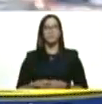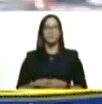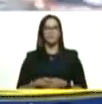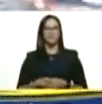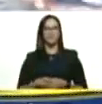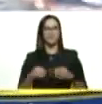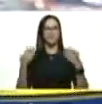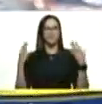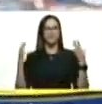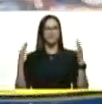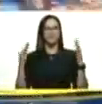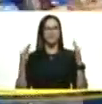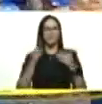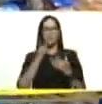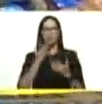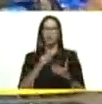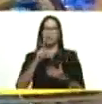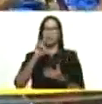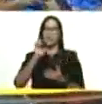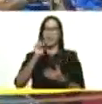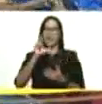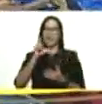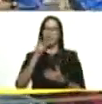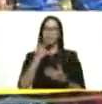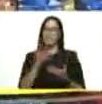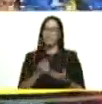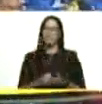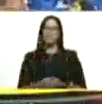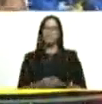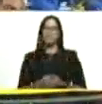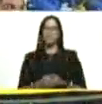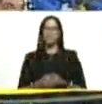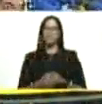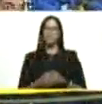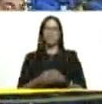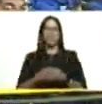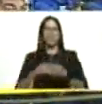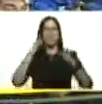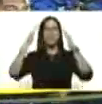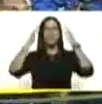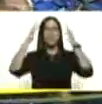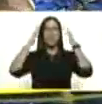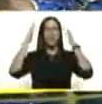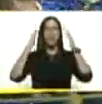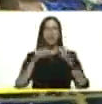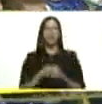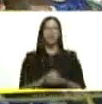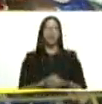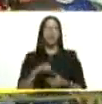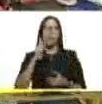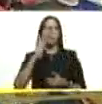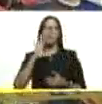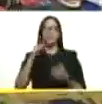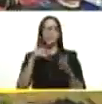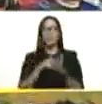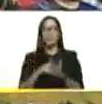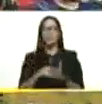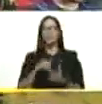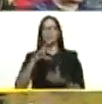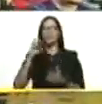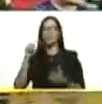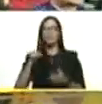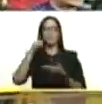de artillería, ¿qué me dices? Bueno, saludo a los 45.510 voceros CLA que hoy estamos celebrando, bueno,